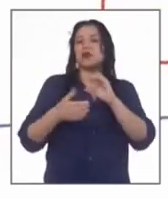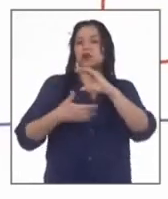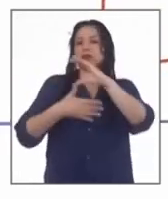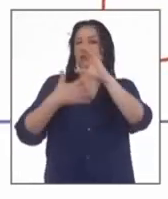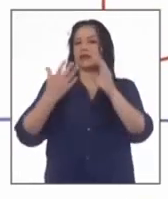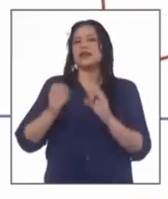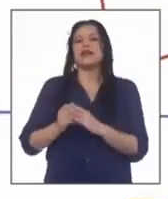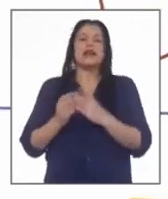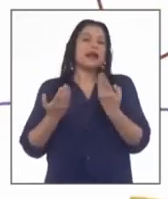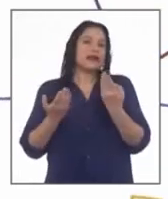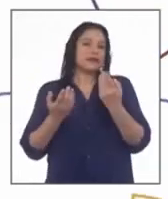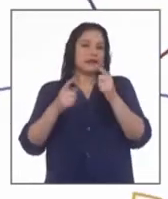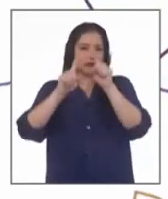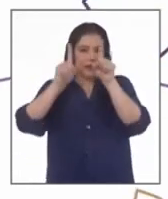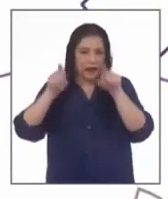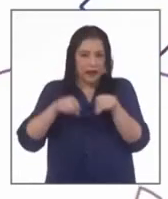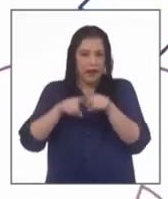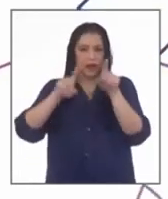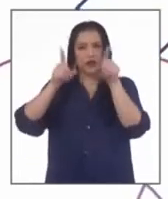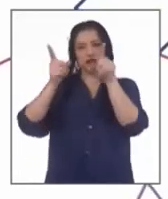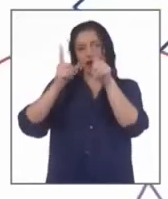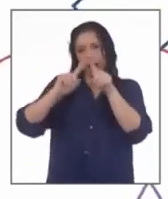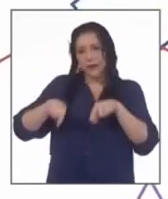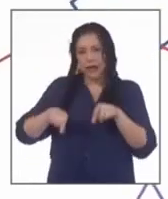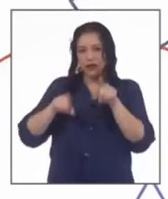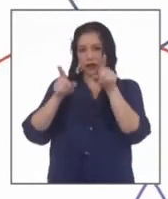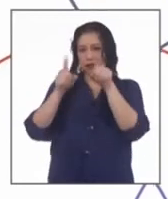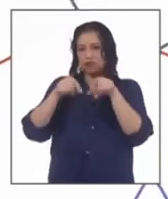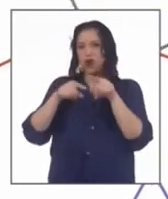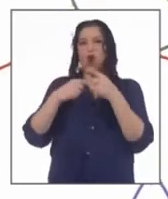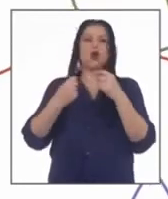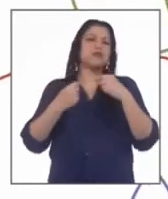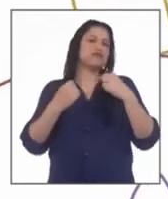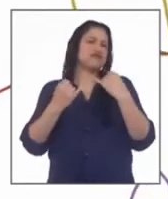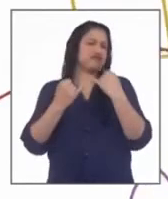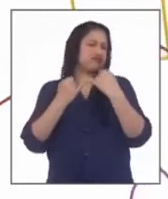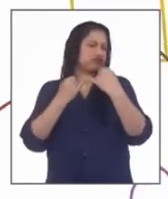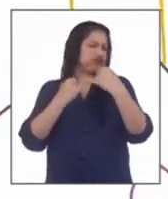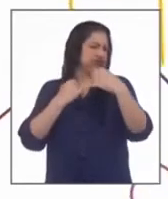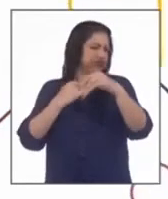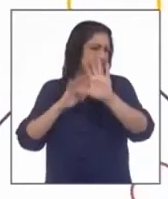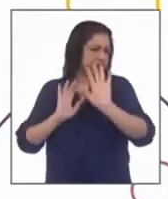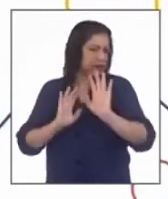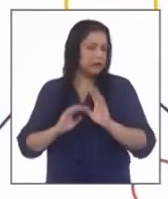en cerrados, abiertos, semiabiertos o ilimitados.